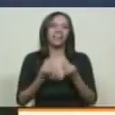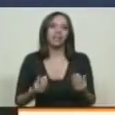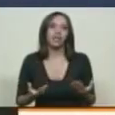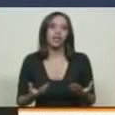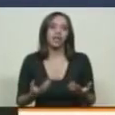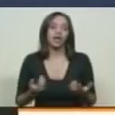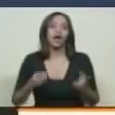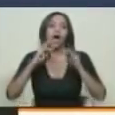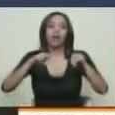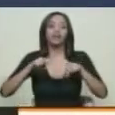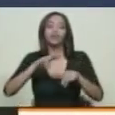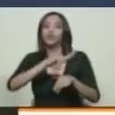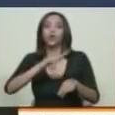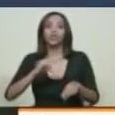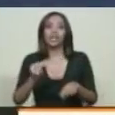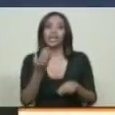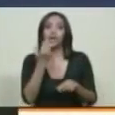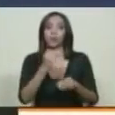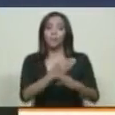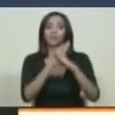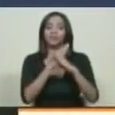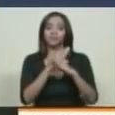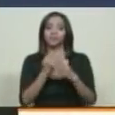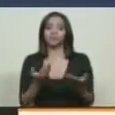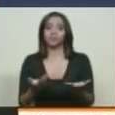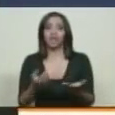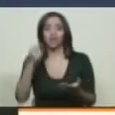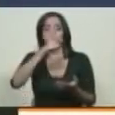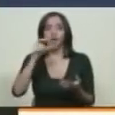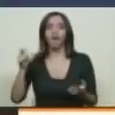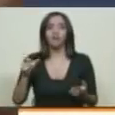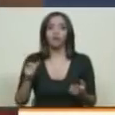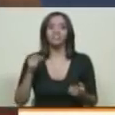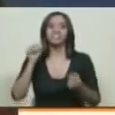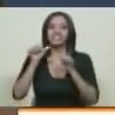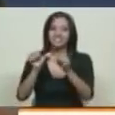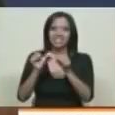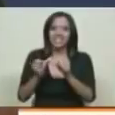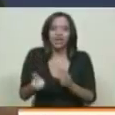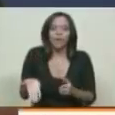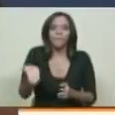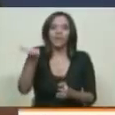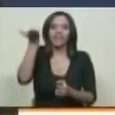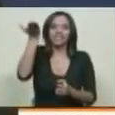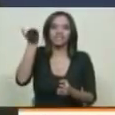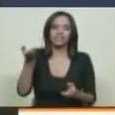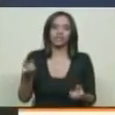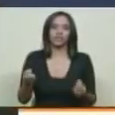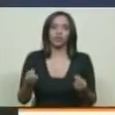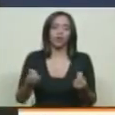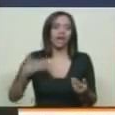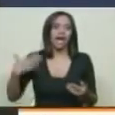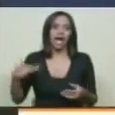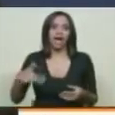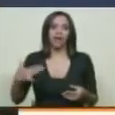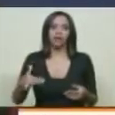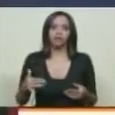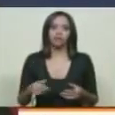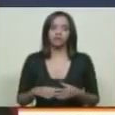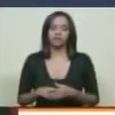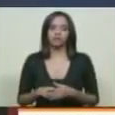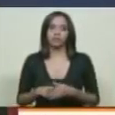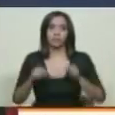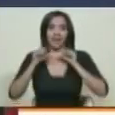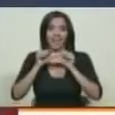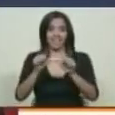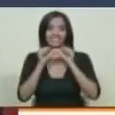campesinos no traigan la comida al pueblo. Para ellos seguir aumentando los precios con los rubros que tienen ellos. O sea, para